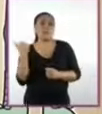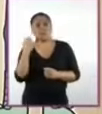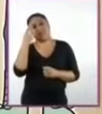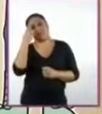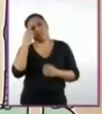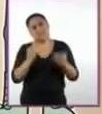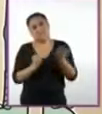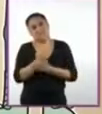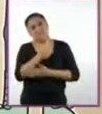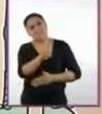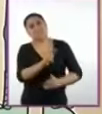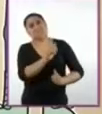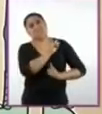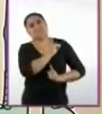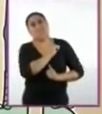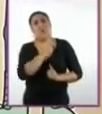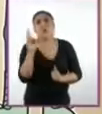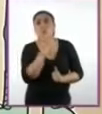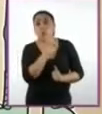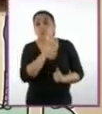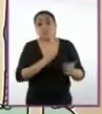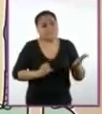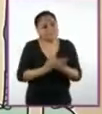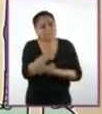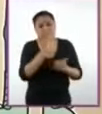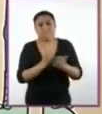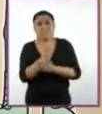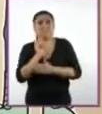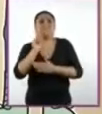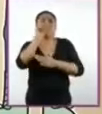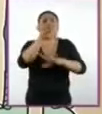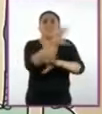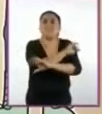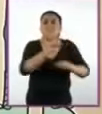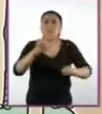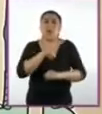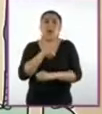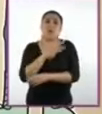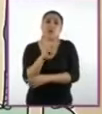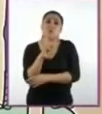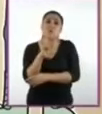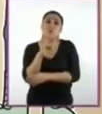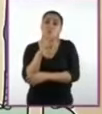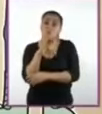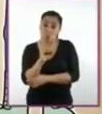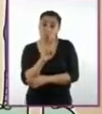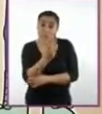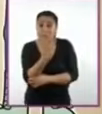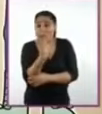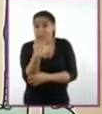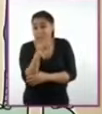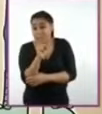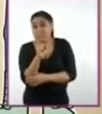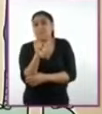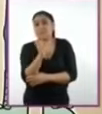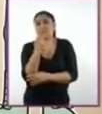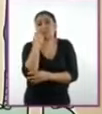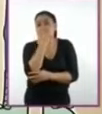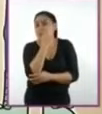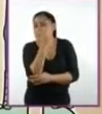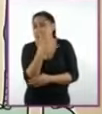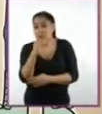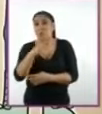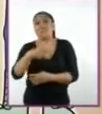lanzaron contra las tropas rusas miles de proyectiles que contenían bromuro de sililo, un gas lacrimógeno, pero las